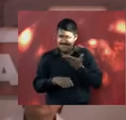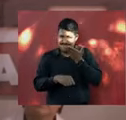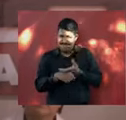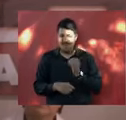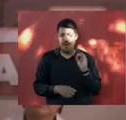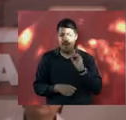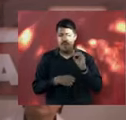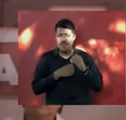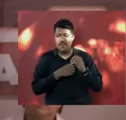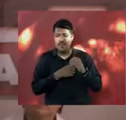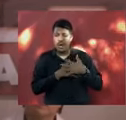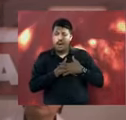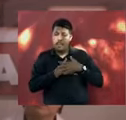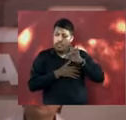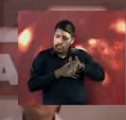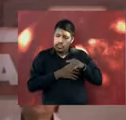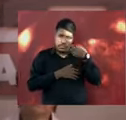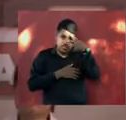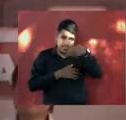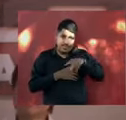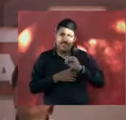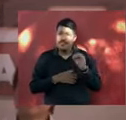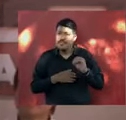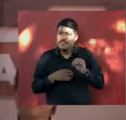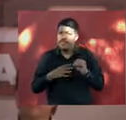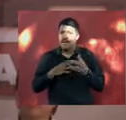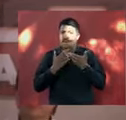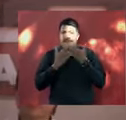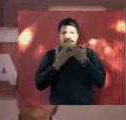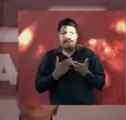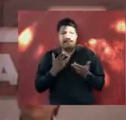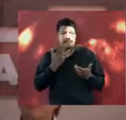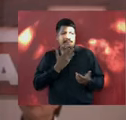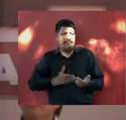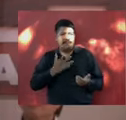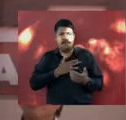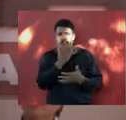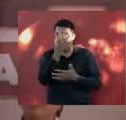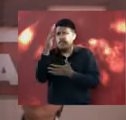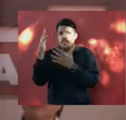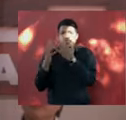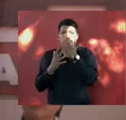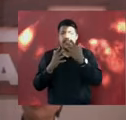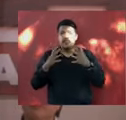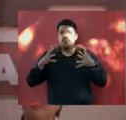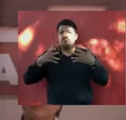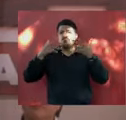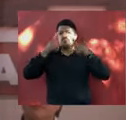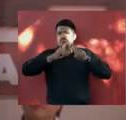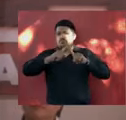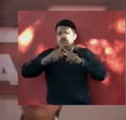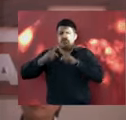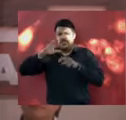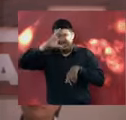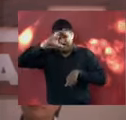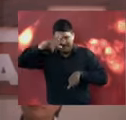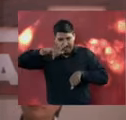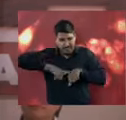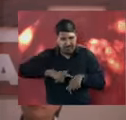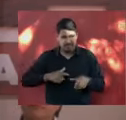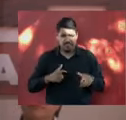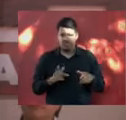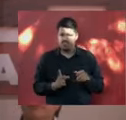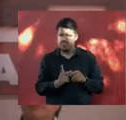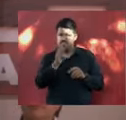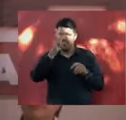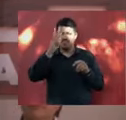México. Nosotros tenemos recursos naturales, tenemos historia, tenemos cultura y tenemos a uno de los